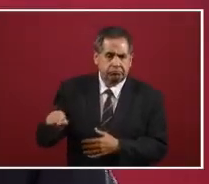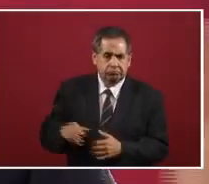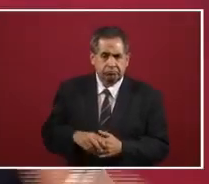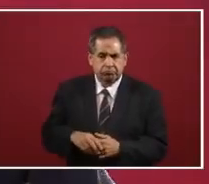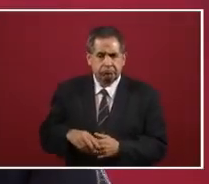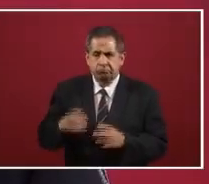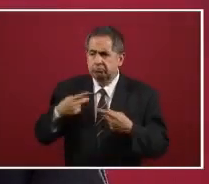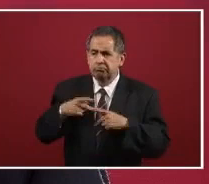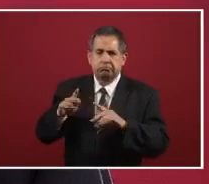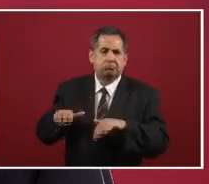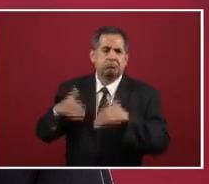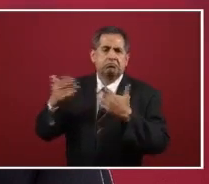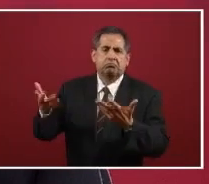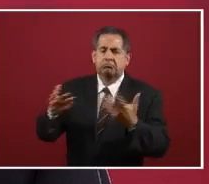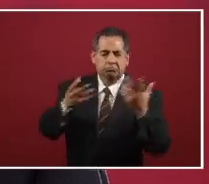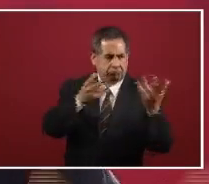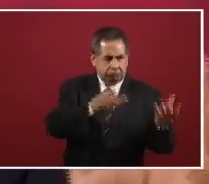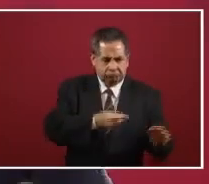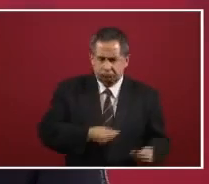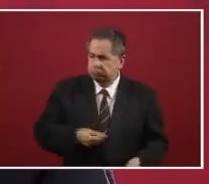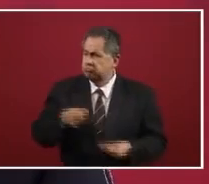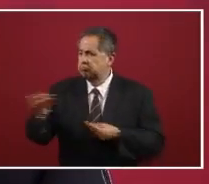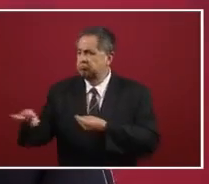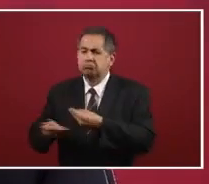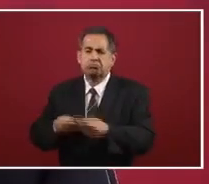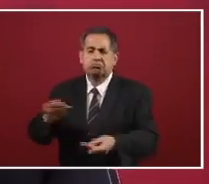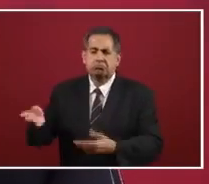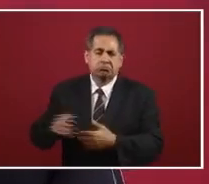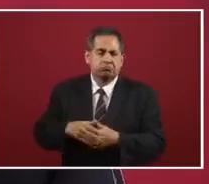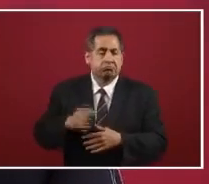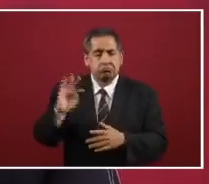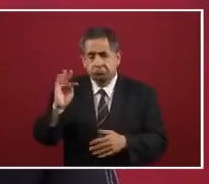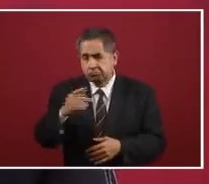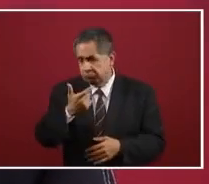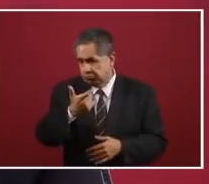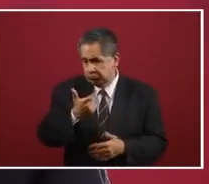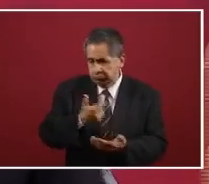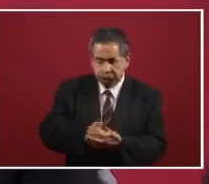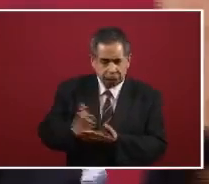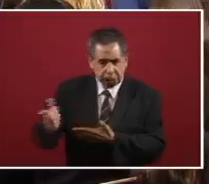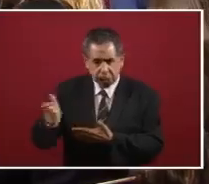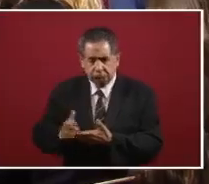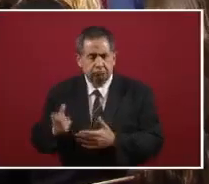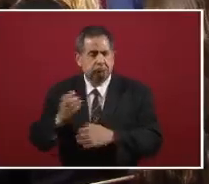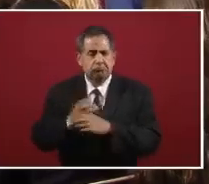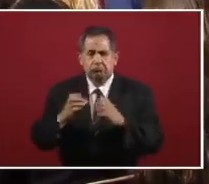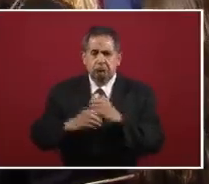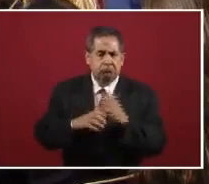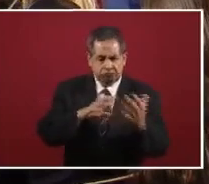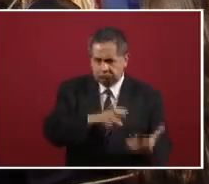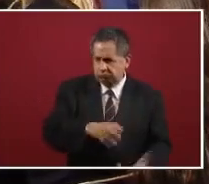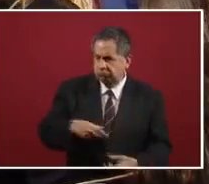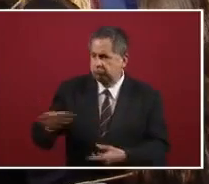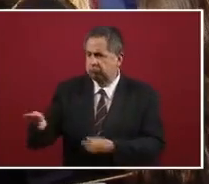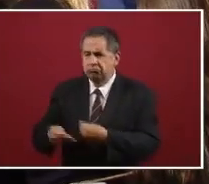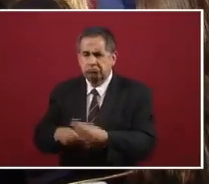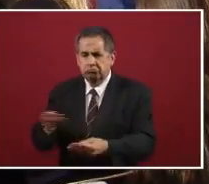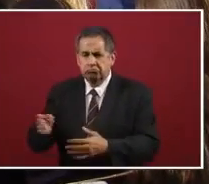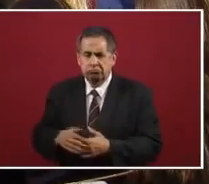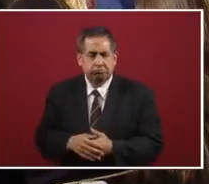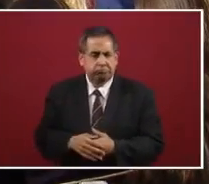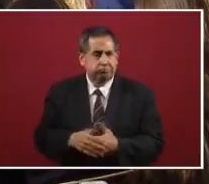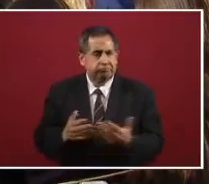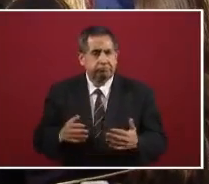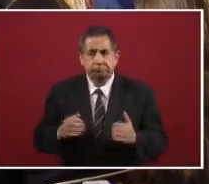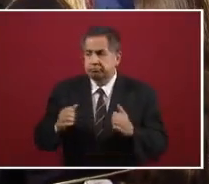al pueblo, ya sea dinero o bienes, con el